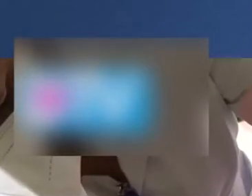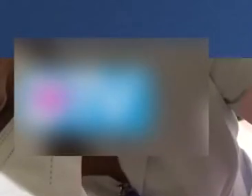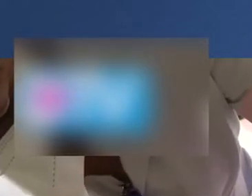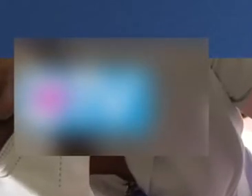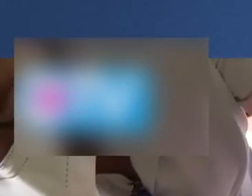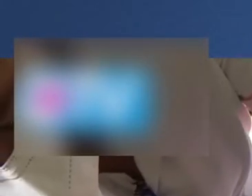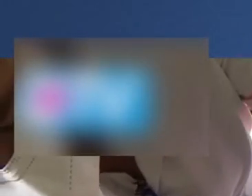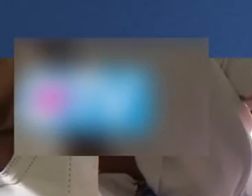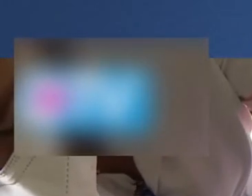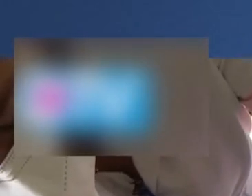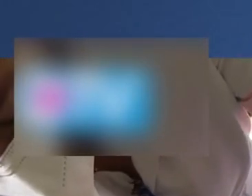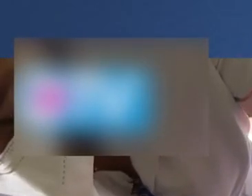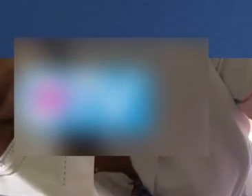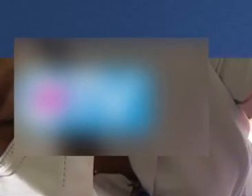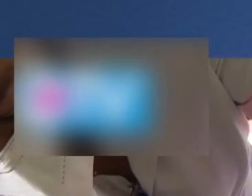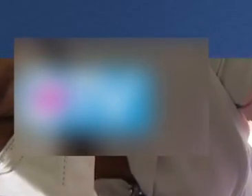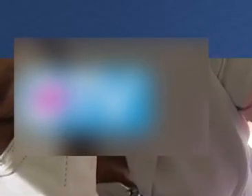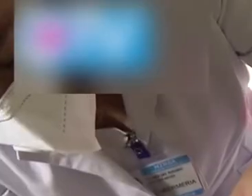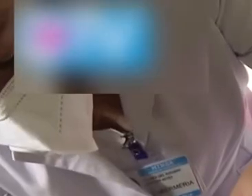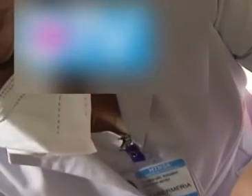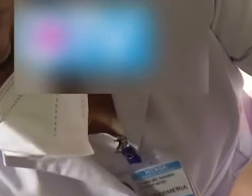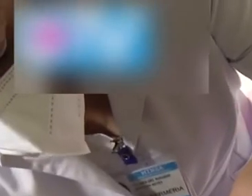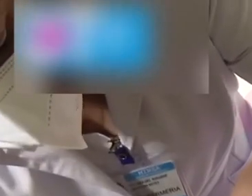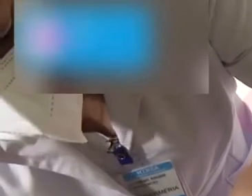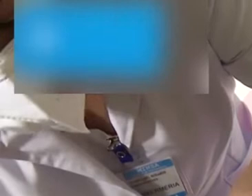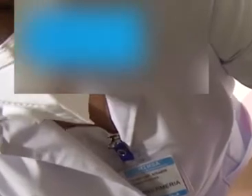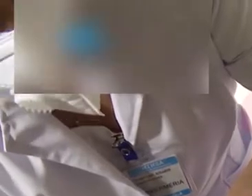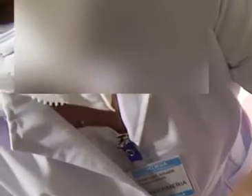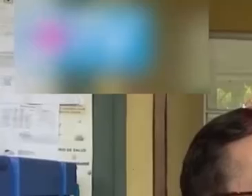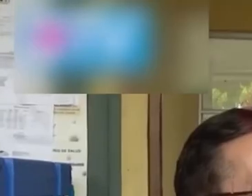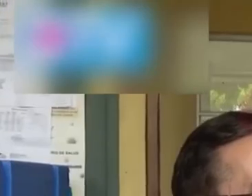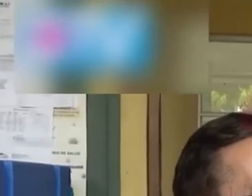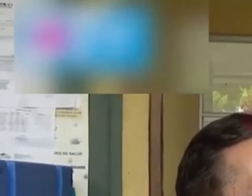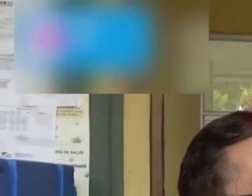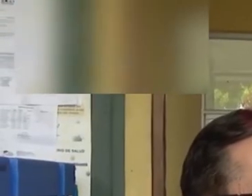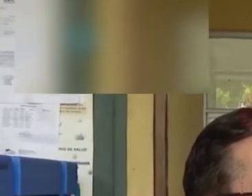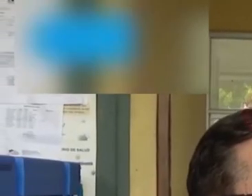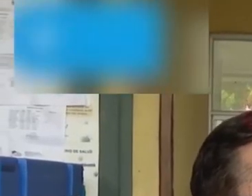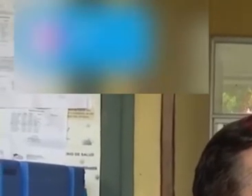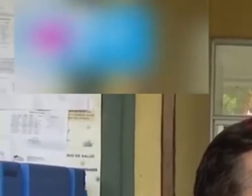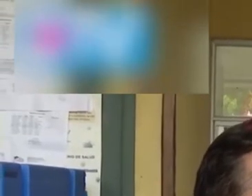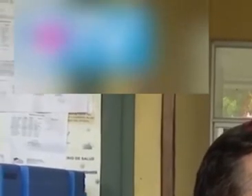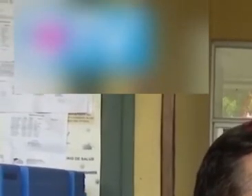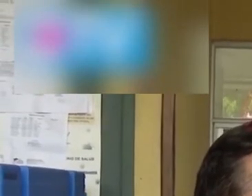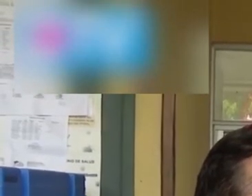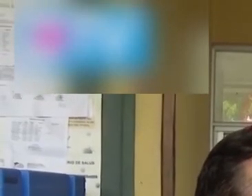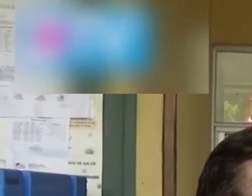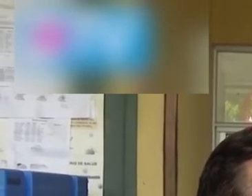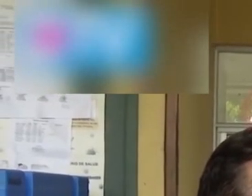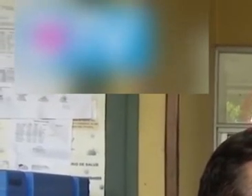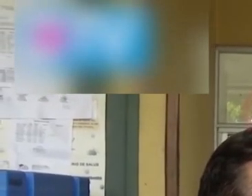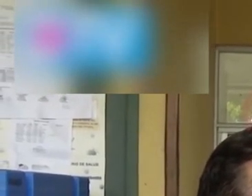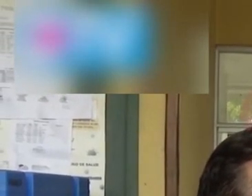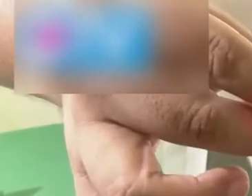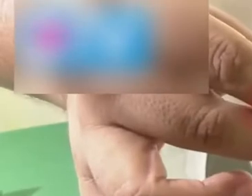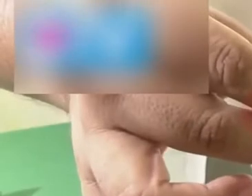Rosario Murillo, vocera del gobierno y vicepresidenta de Nicaragua, ya brindó el calendario de inmunización a desarrollarse para este